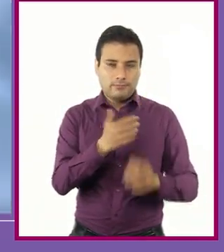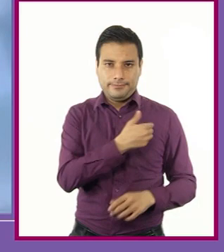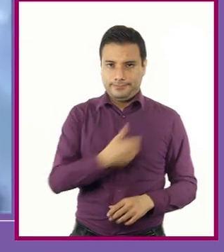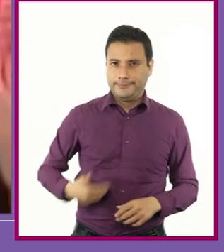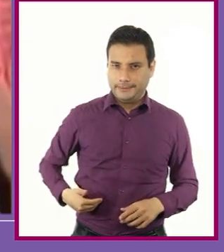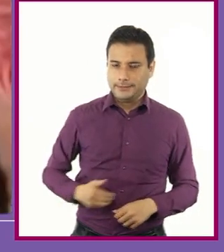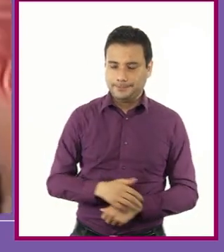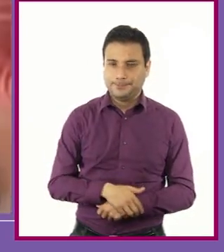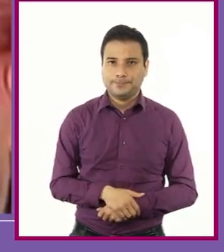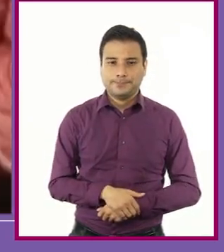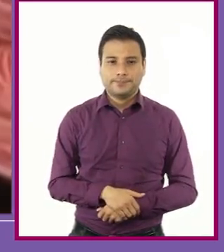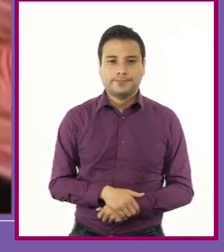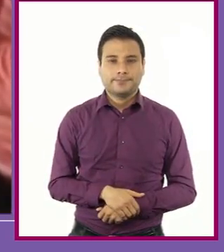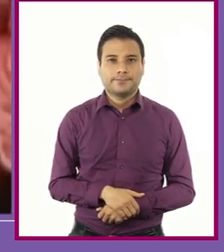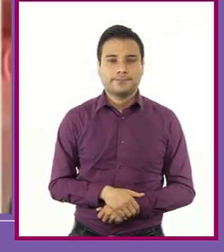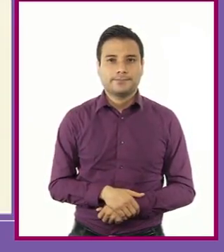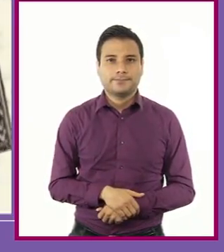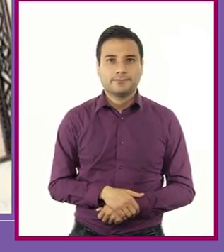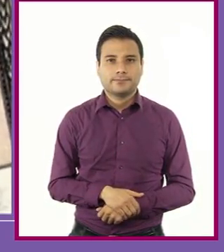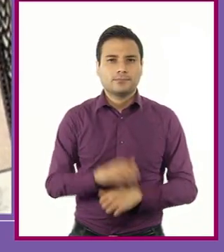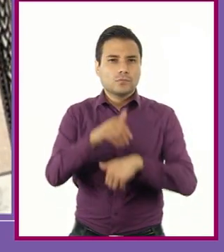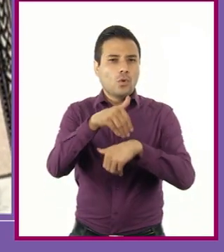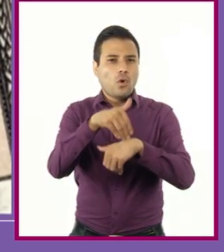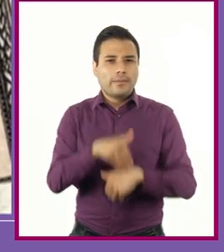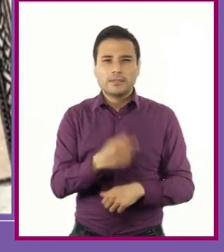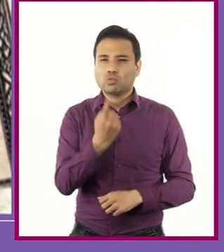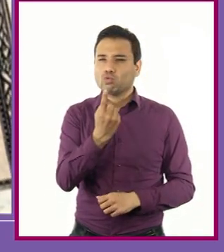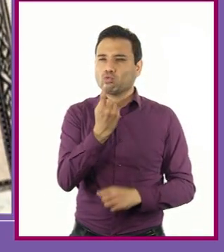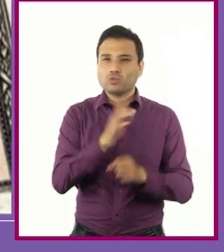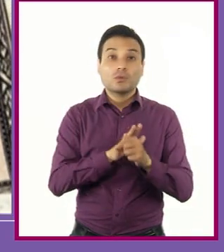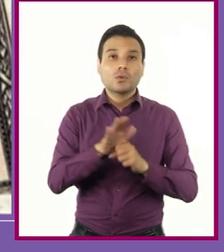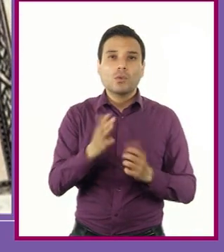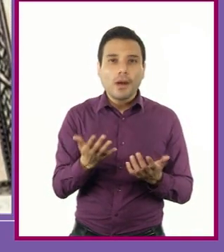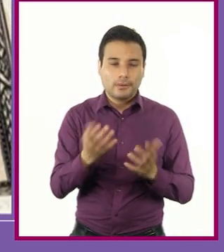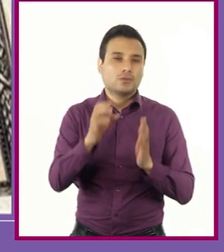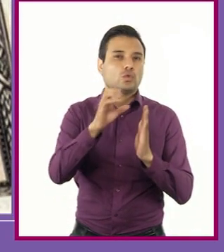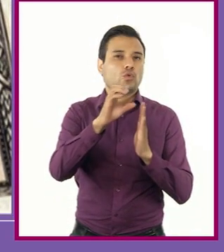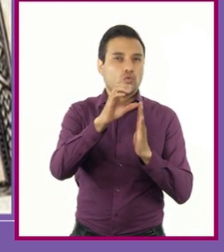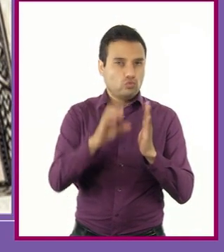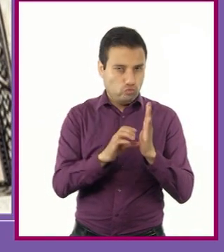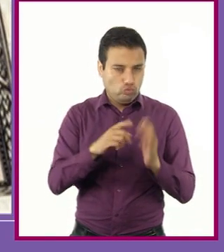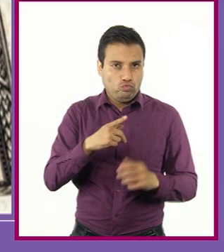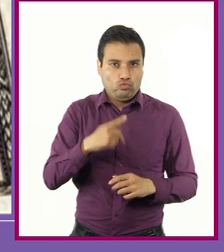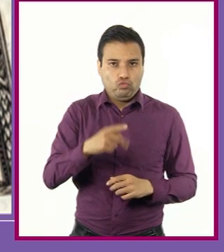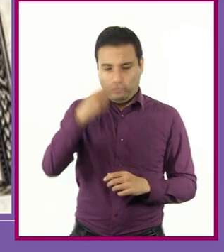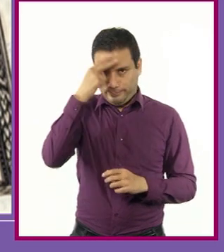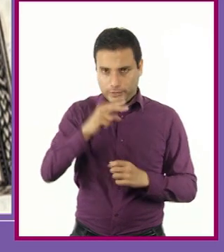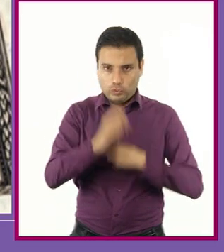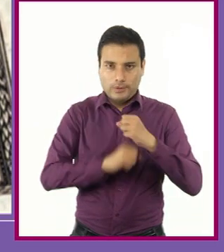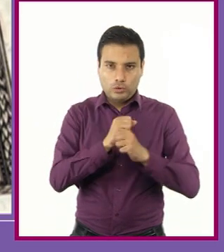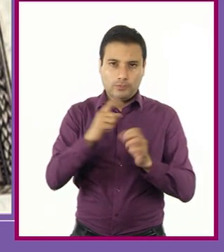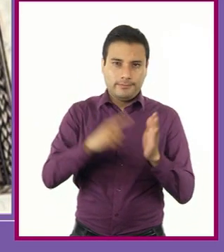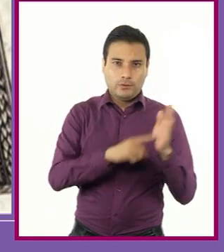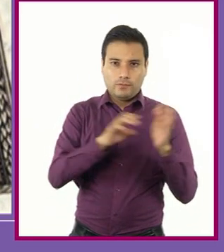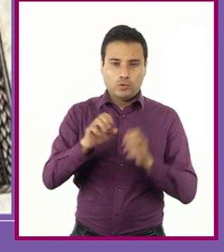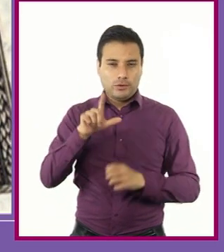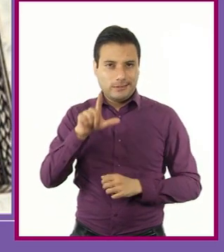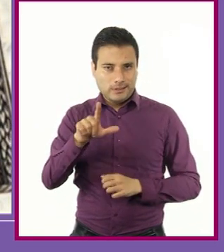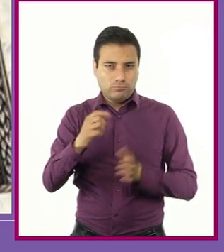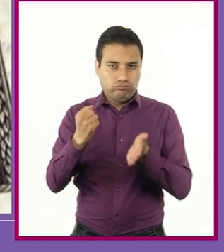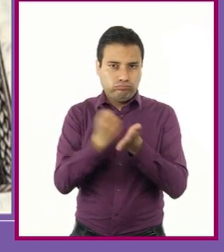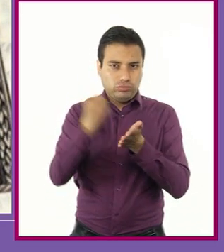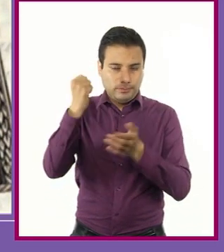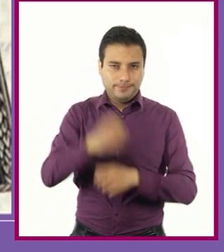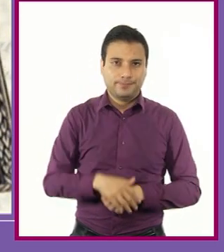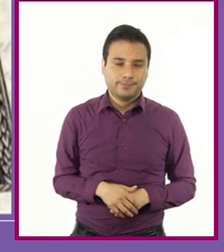presidencialista. Y nos regimos por la Constitución Política de los Estados Unidos Mexicanos de 1917.